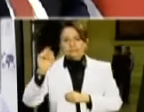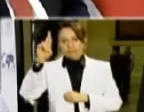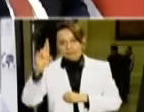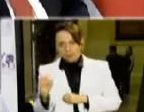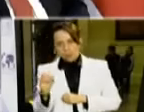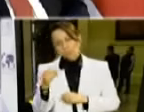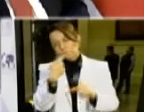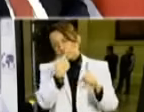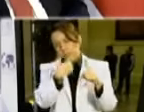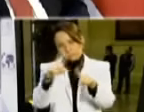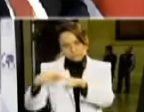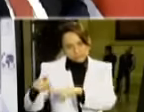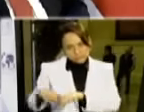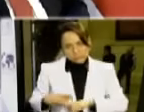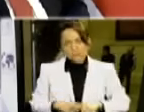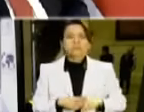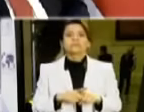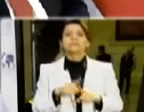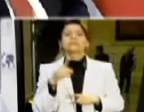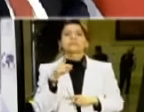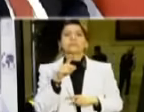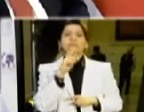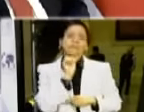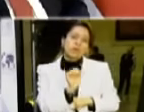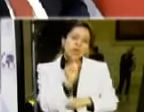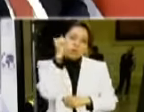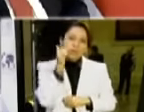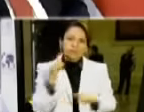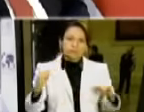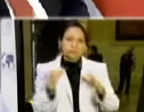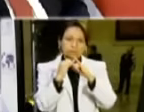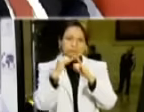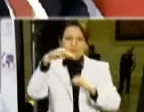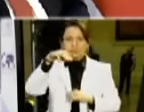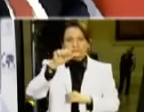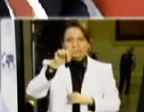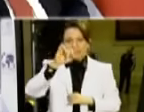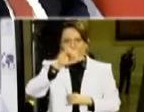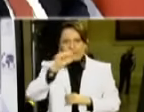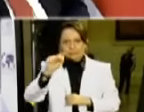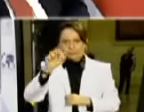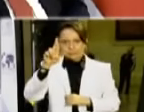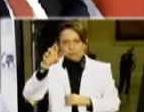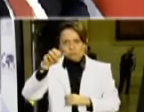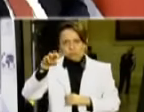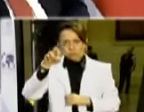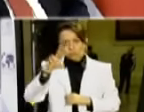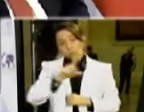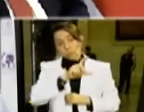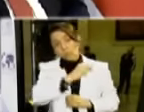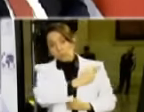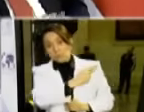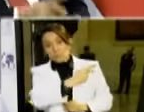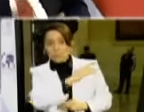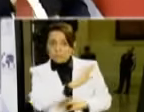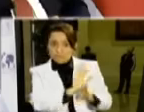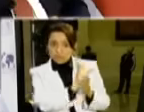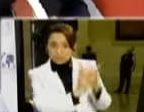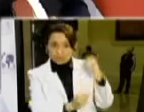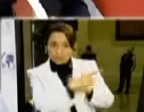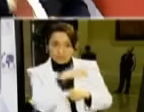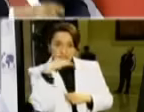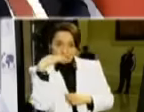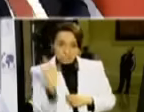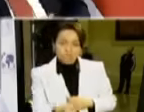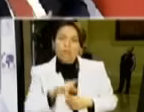Estudios Diplomáticos Matías Romero. Tras el retorno de la democracia en Chile, se incorporó al gobierno del